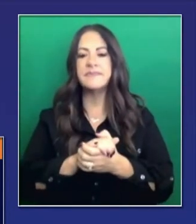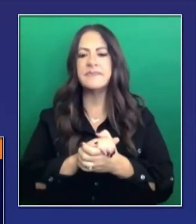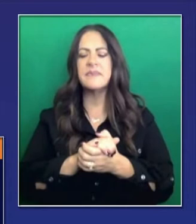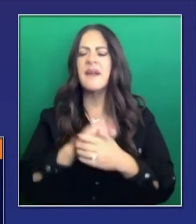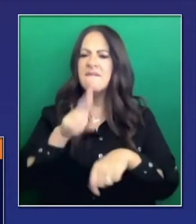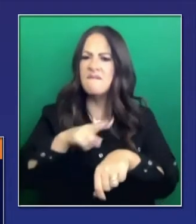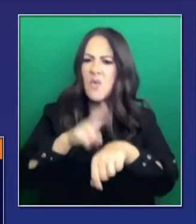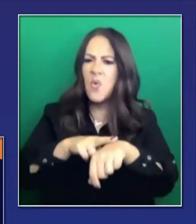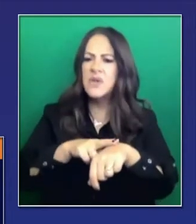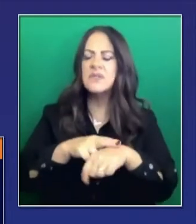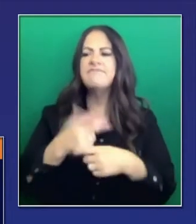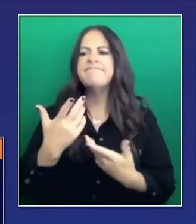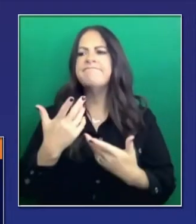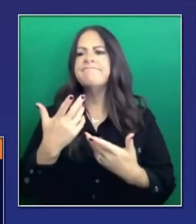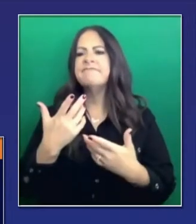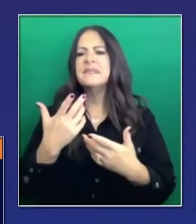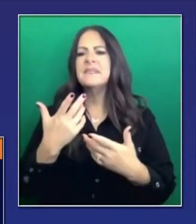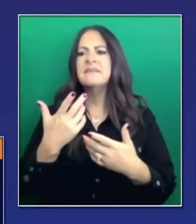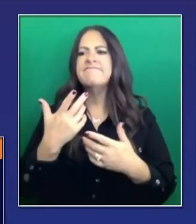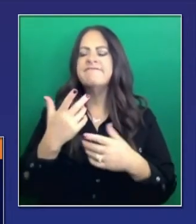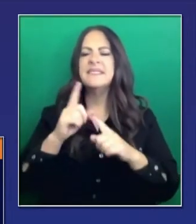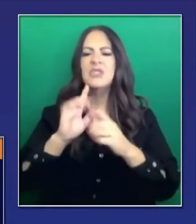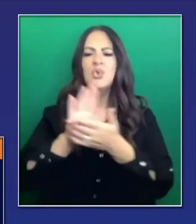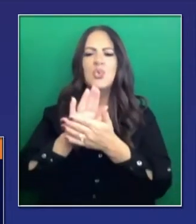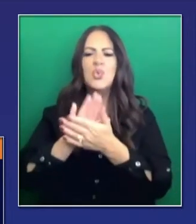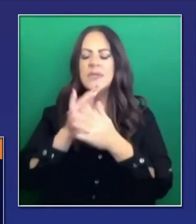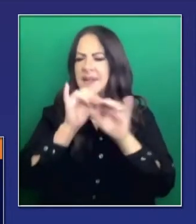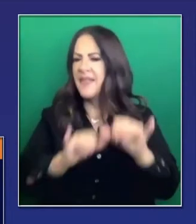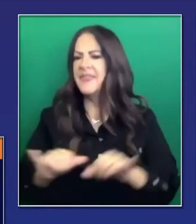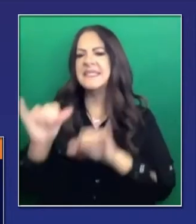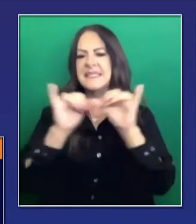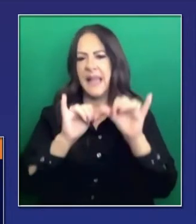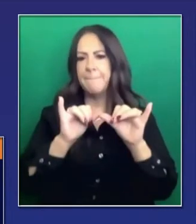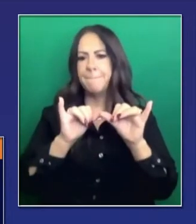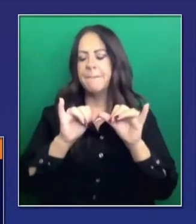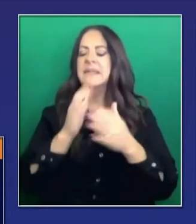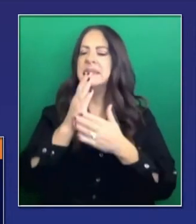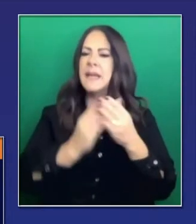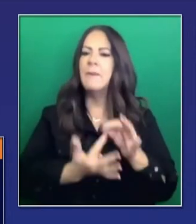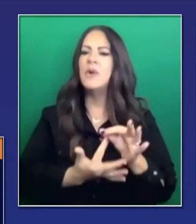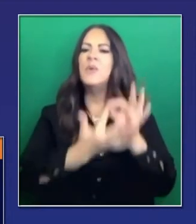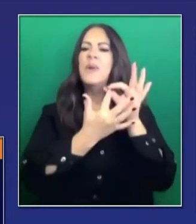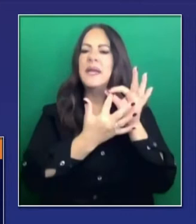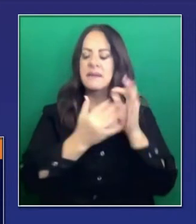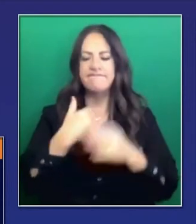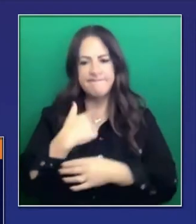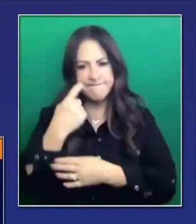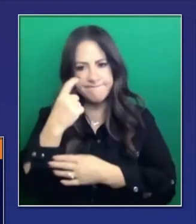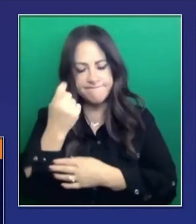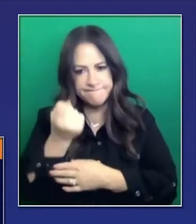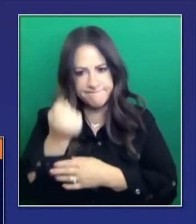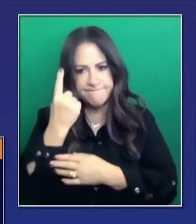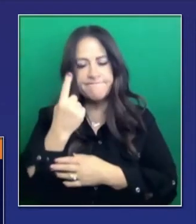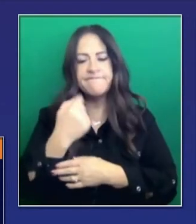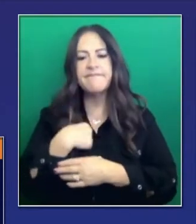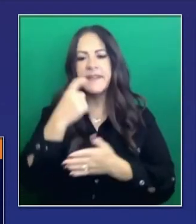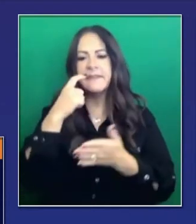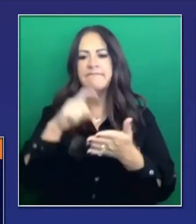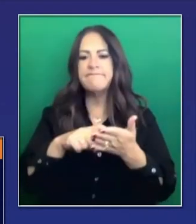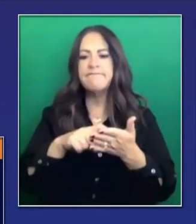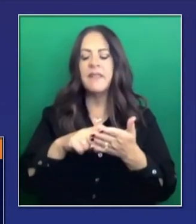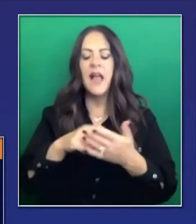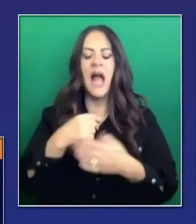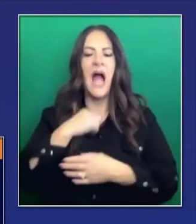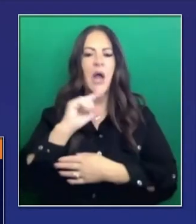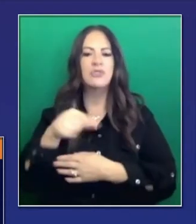últimas noticias. Pero puede variar, depende de algunos distritos, escuelas en particulares que tienen sus características particulares.